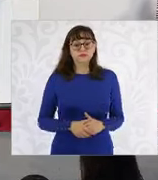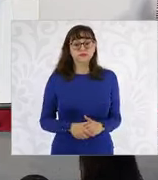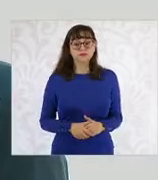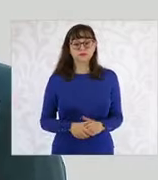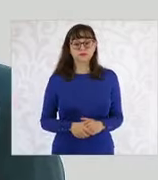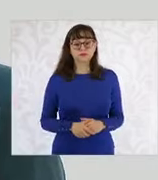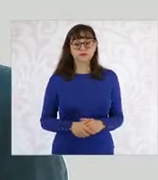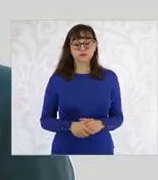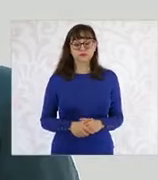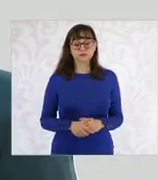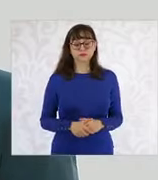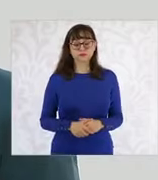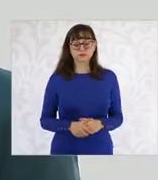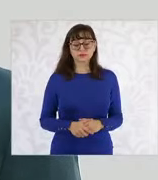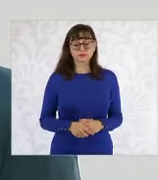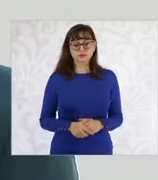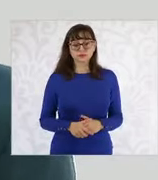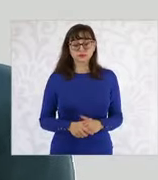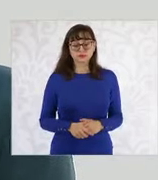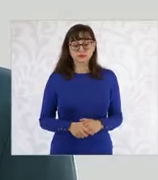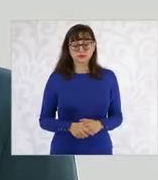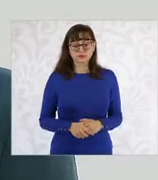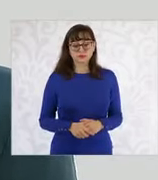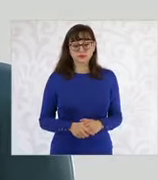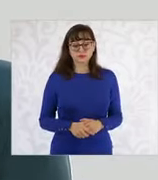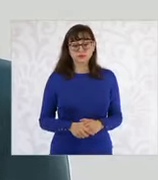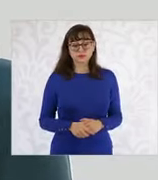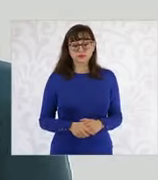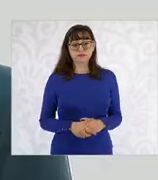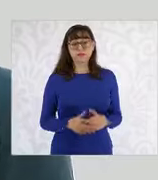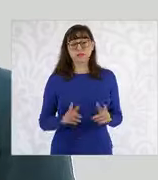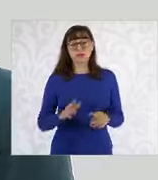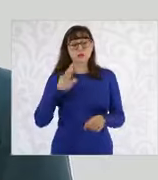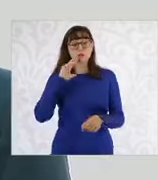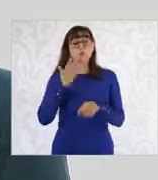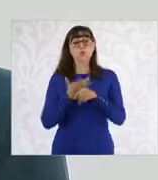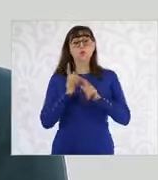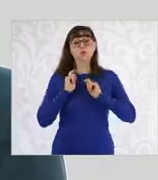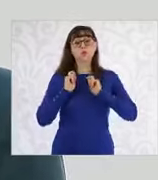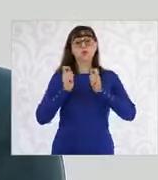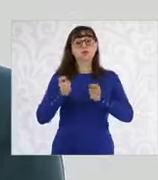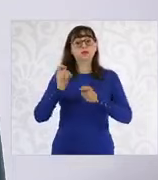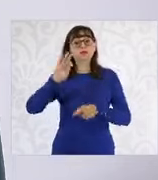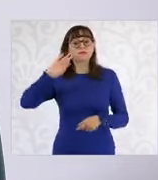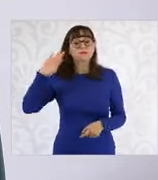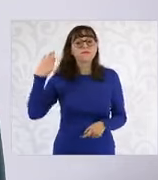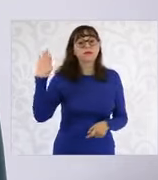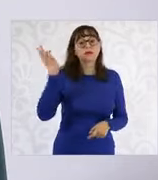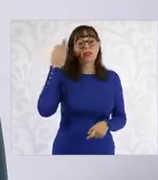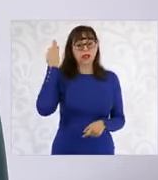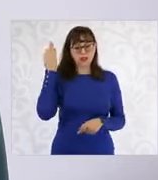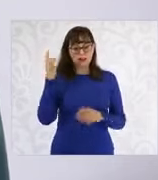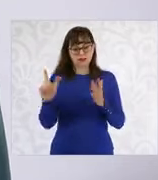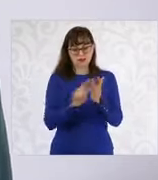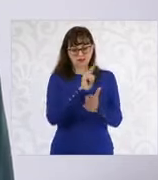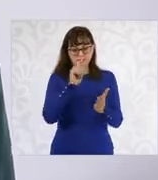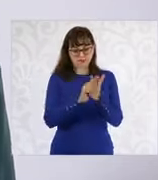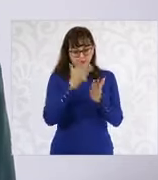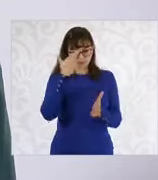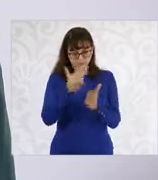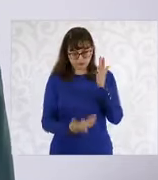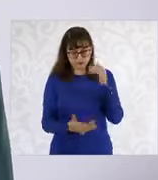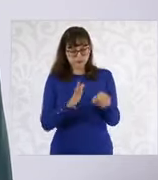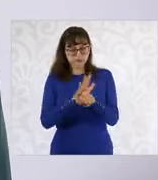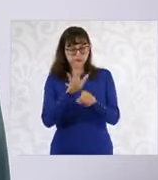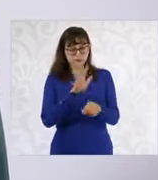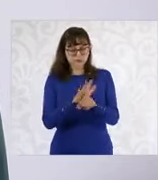Ahora, en temas de incidencia del fuero federal dividido por delitos, tenemos que hay una